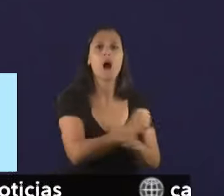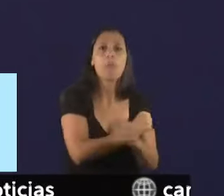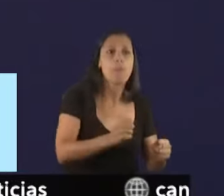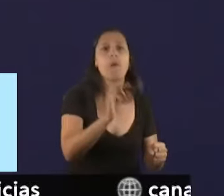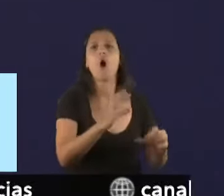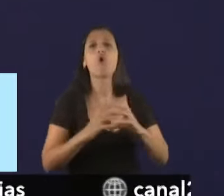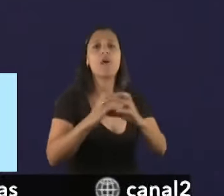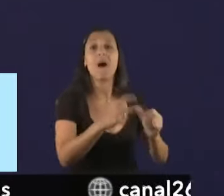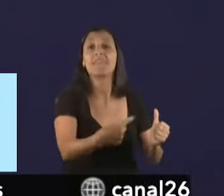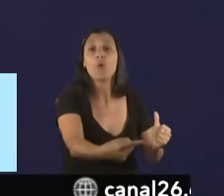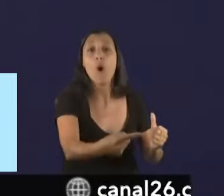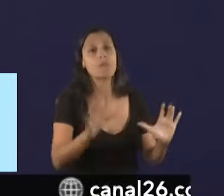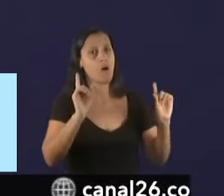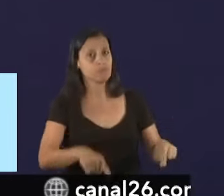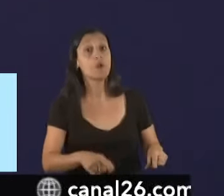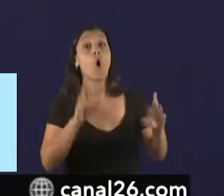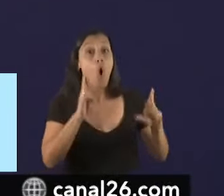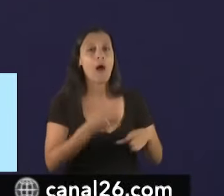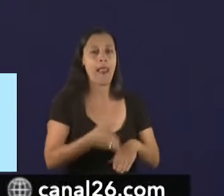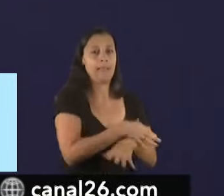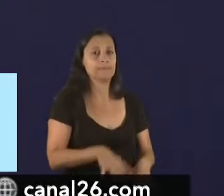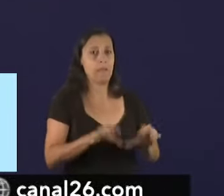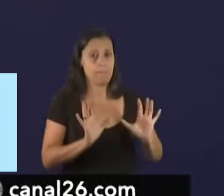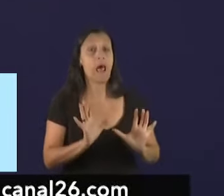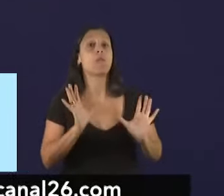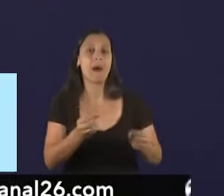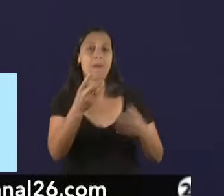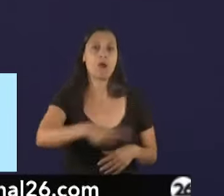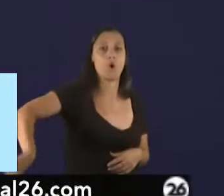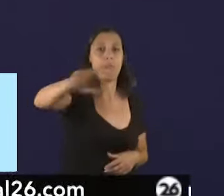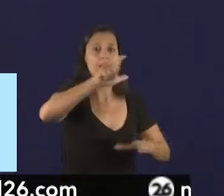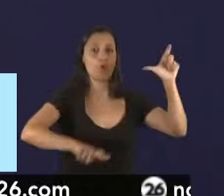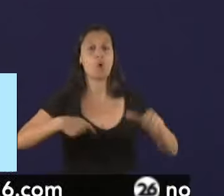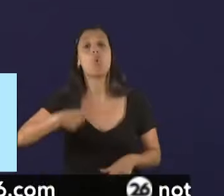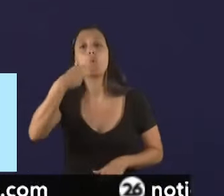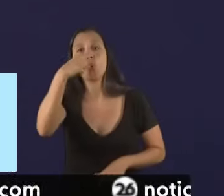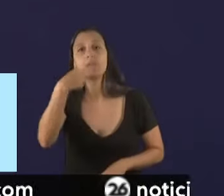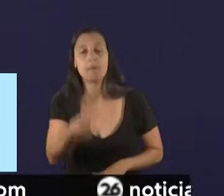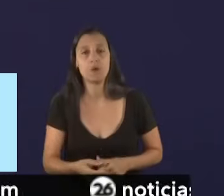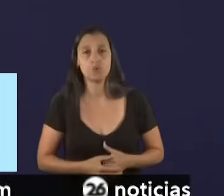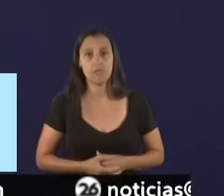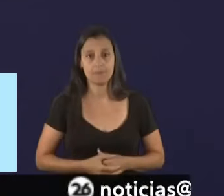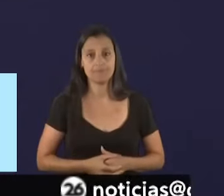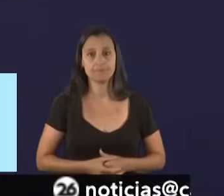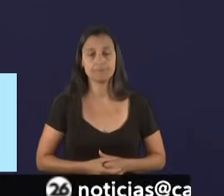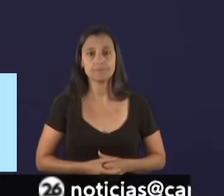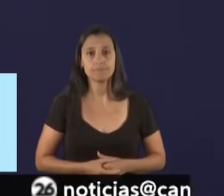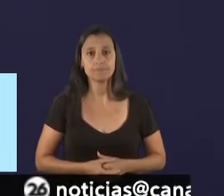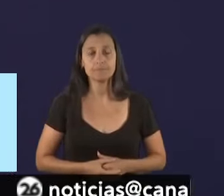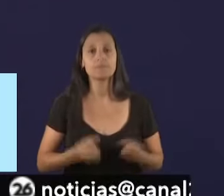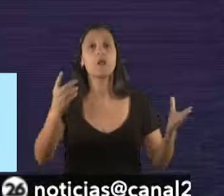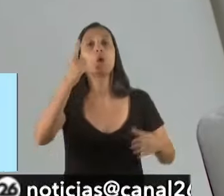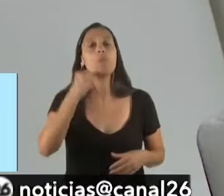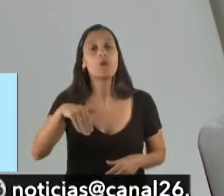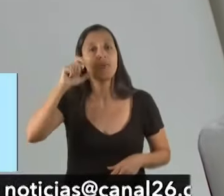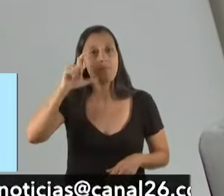a dar ese debate esperemos que sea lo antes posible por el bien de todos última pregunta Sí buenos